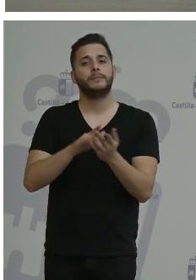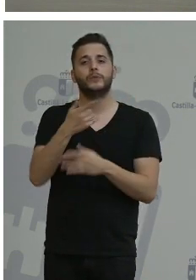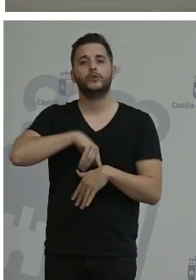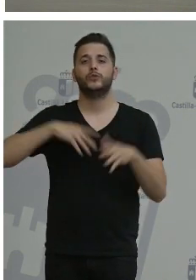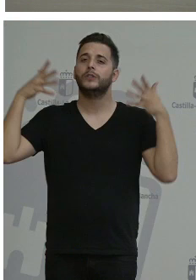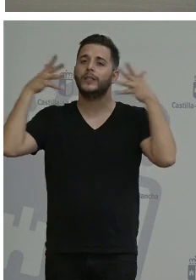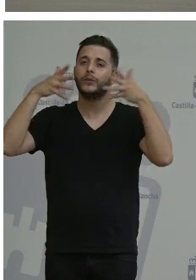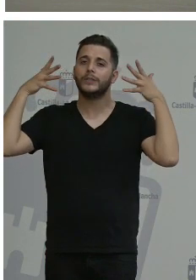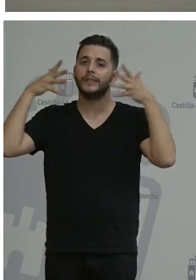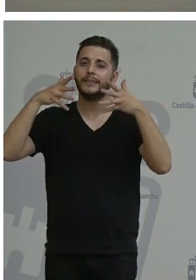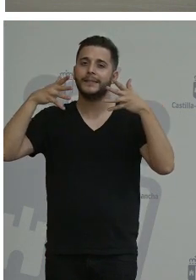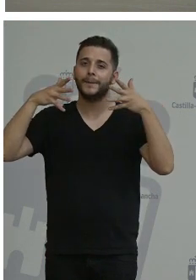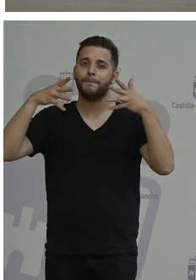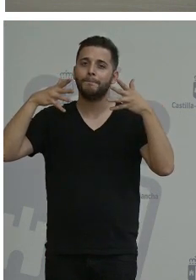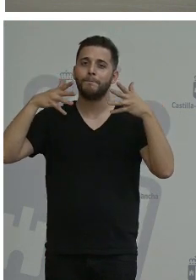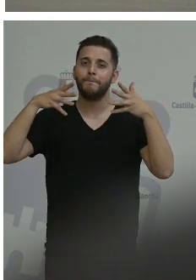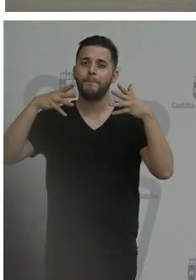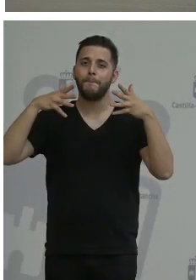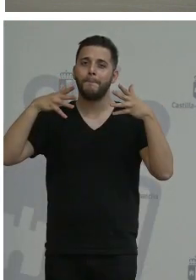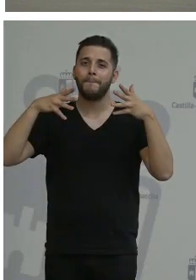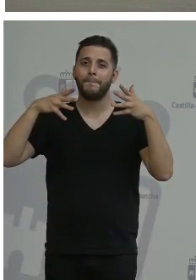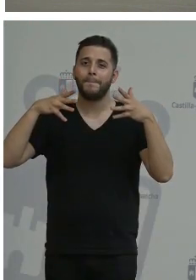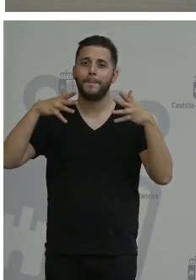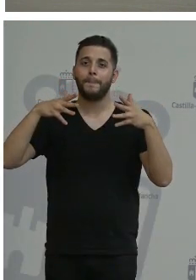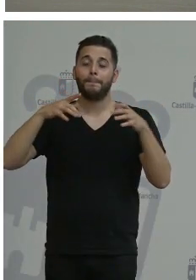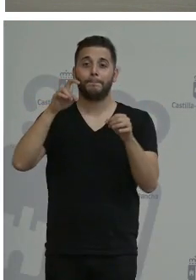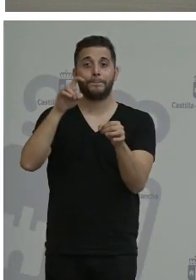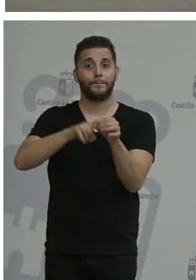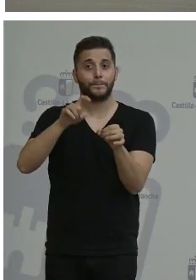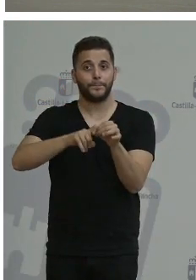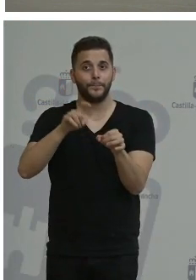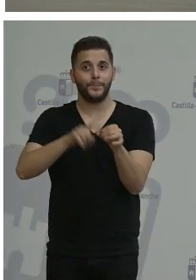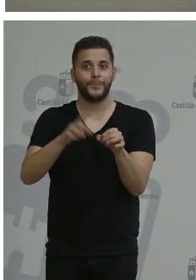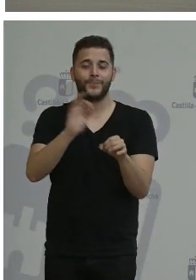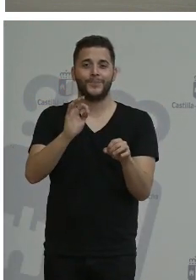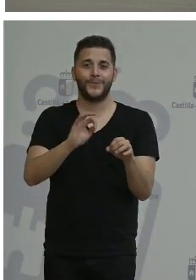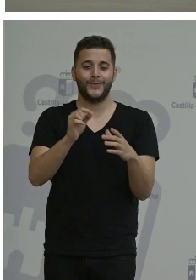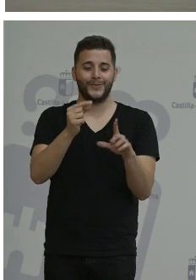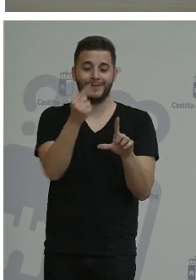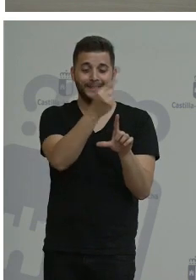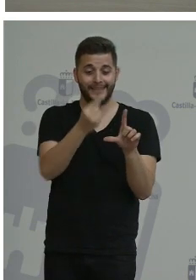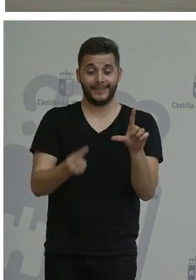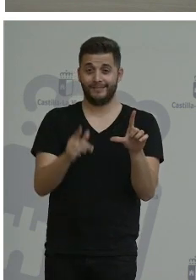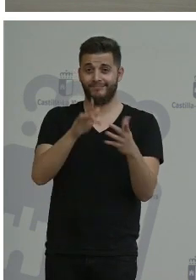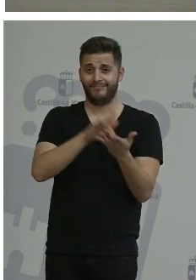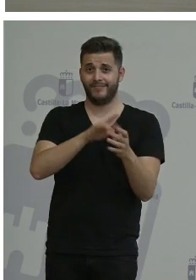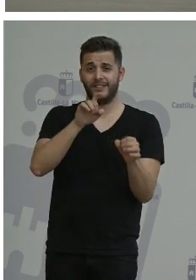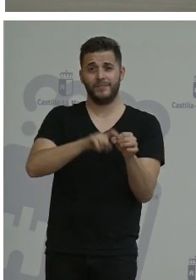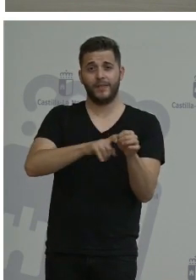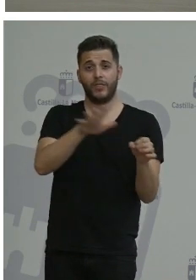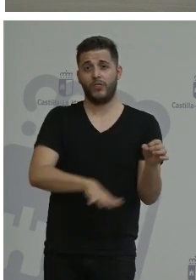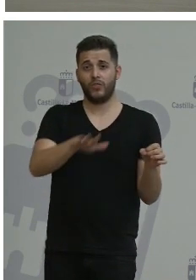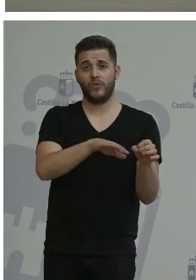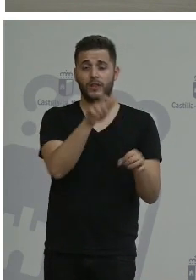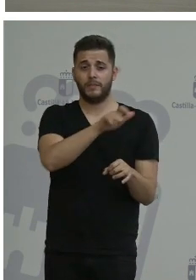lógicamente, se plantee buscar las plazas o que el diseño de dónde van a ir las plazas para personas